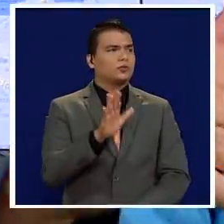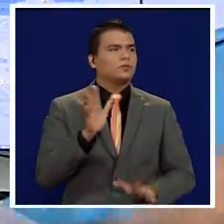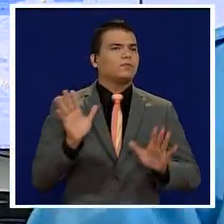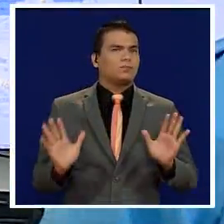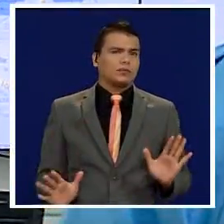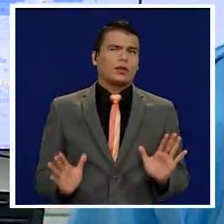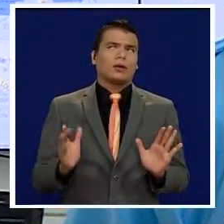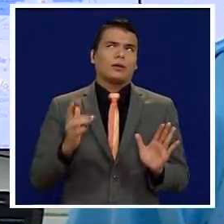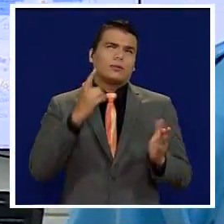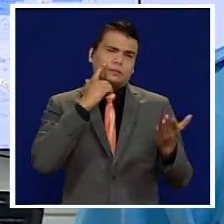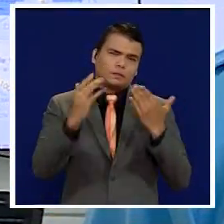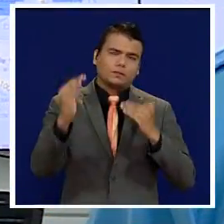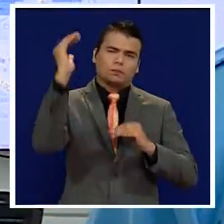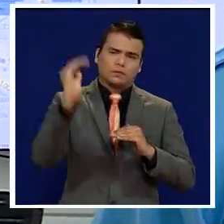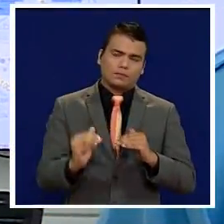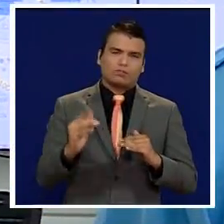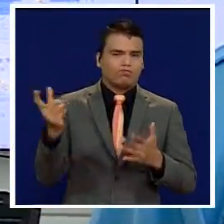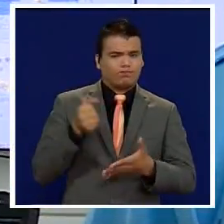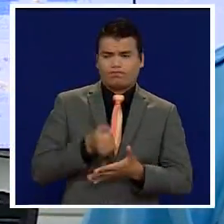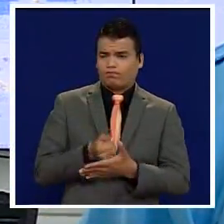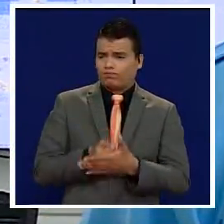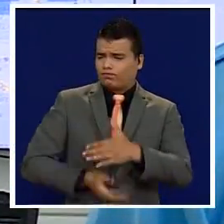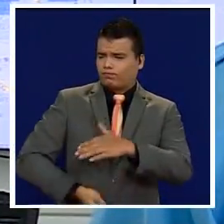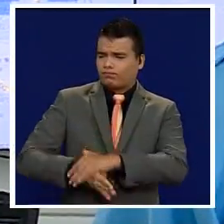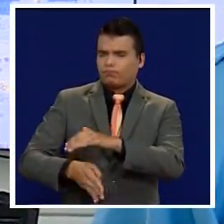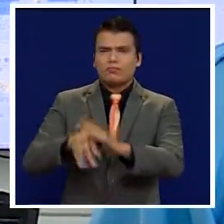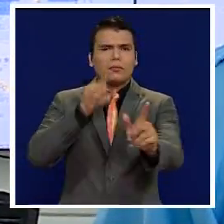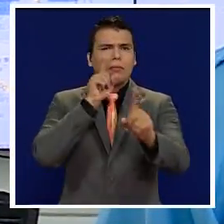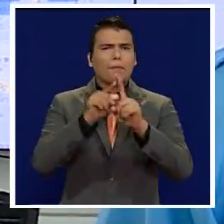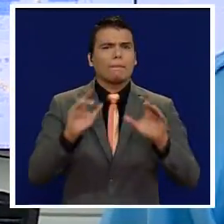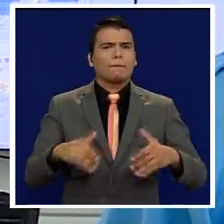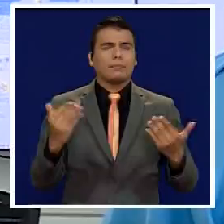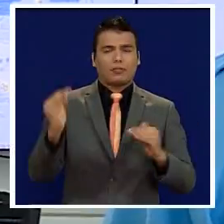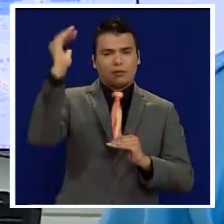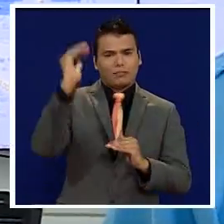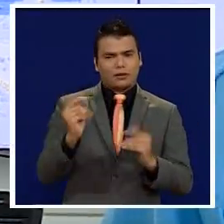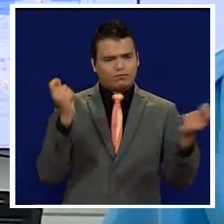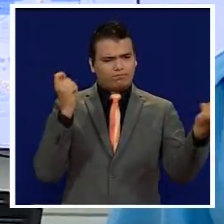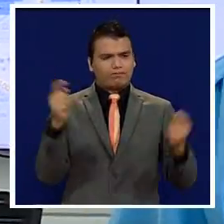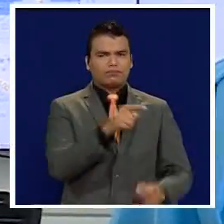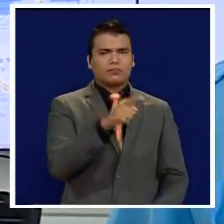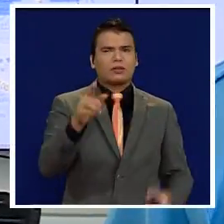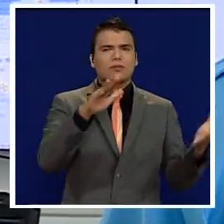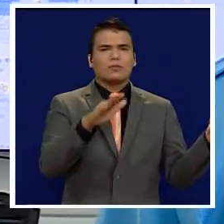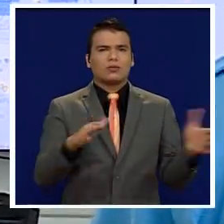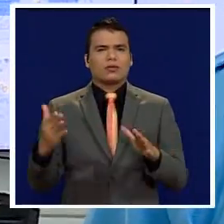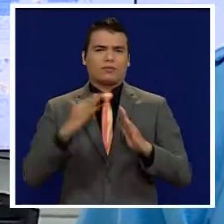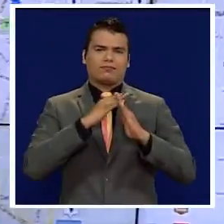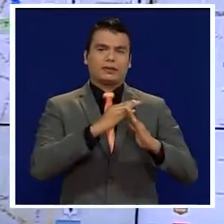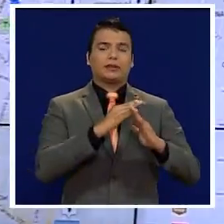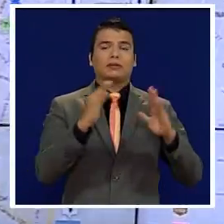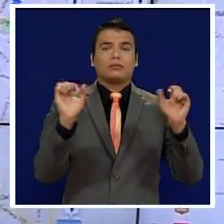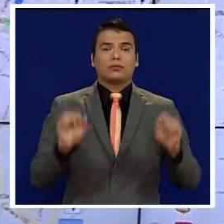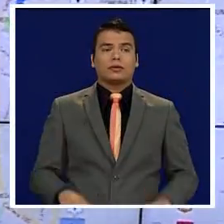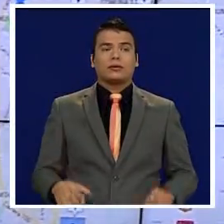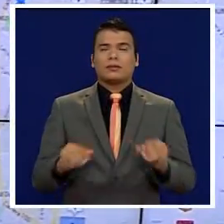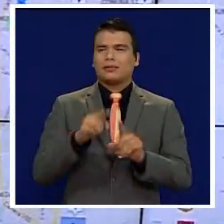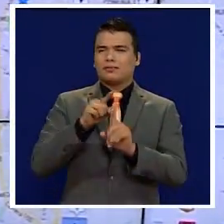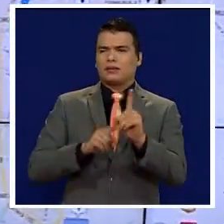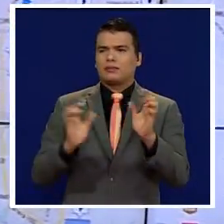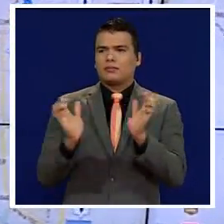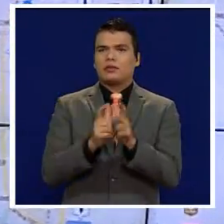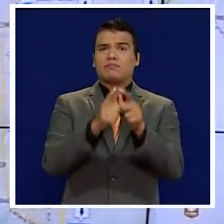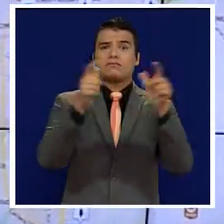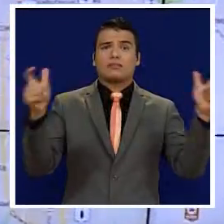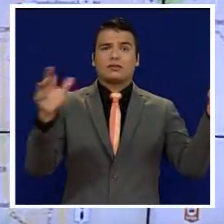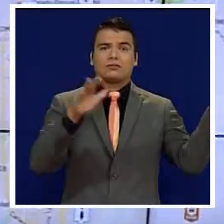hemos disminuido, pero seguimos trabajando en la disminución y prevención de los muertos en accidentes de tránsito. Mayo fue el mes con mayores